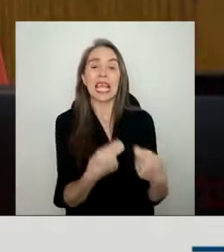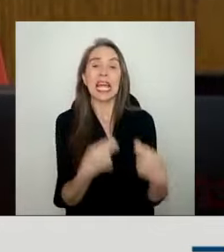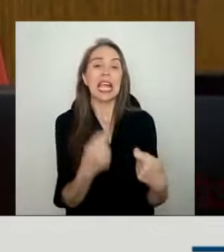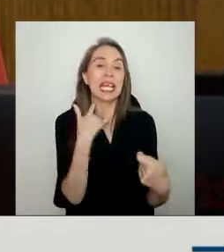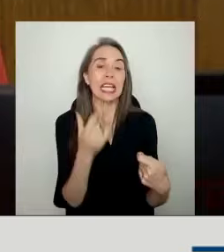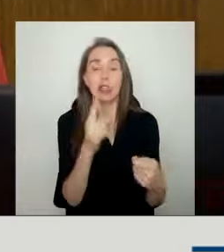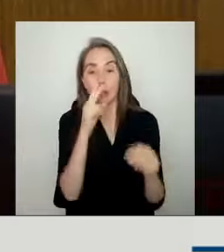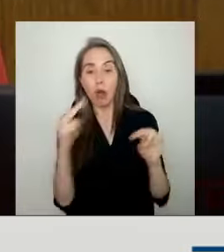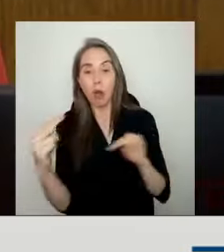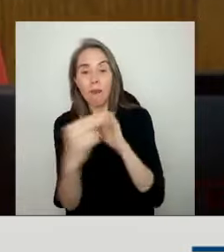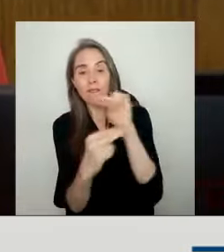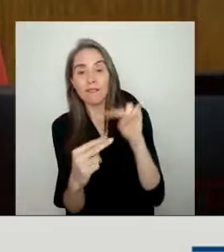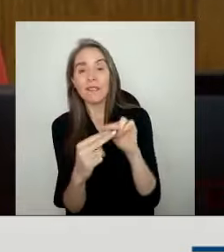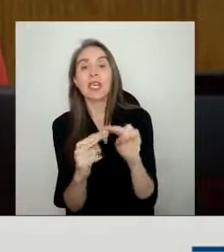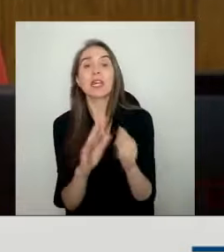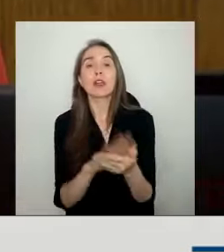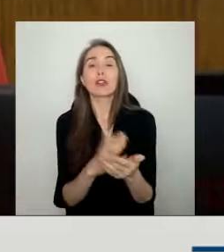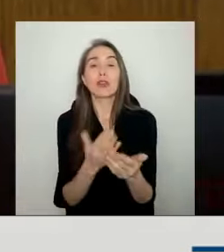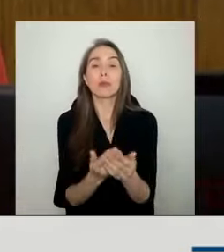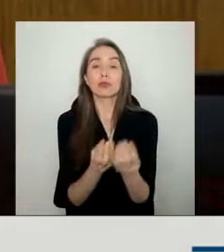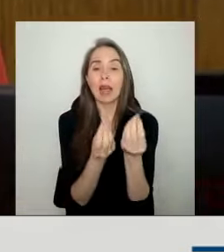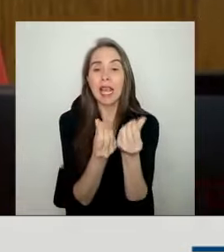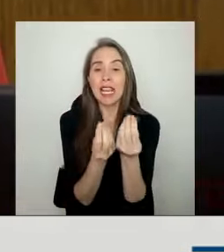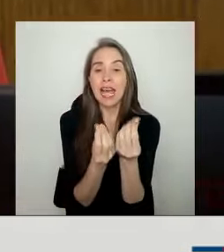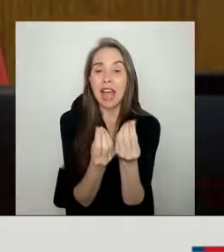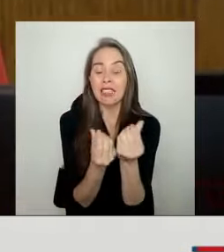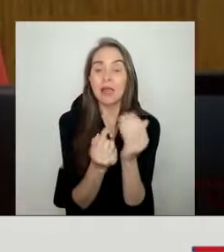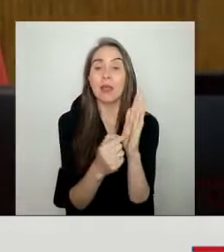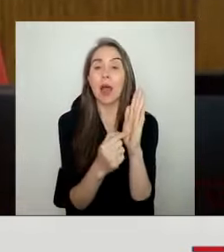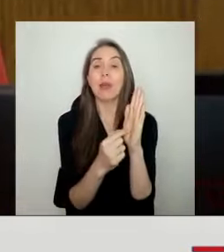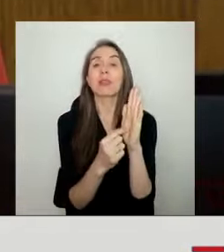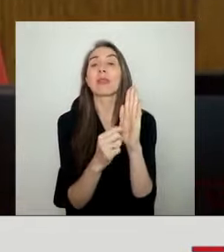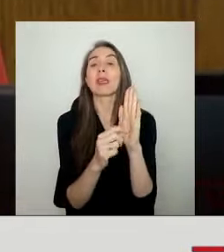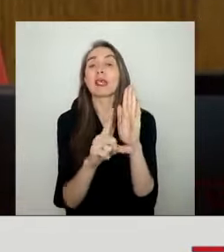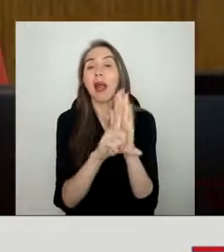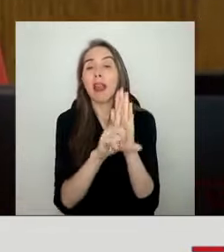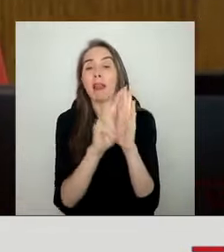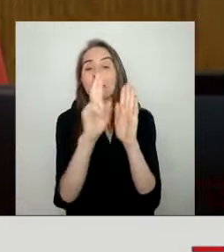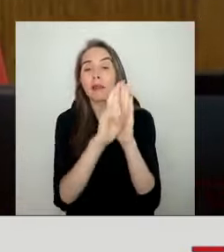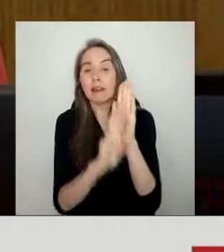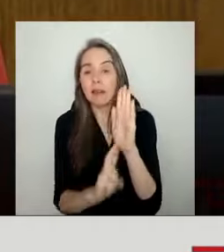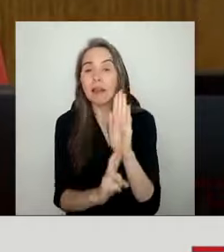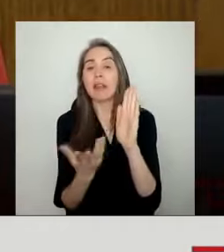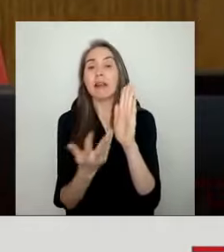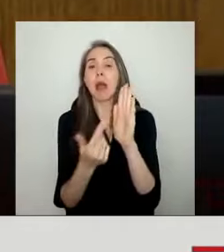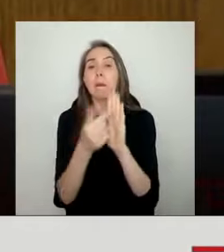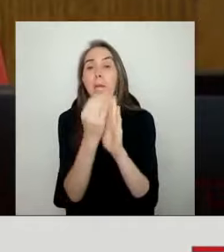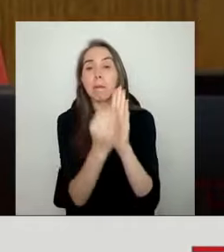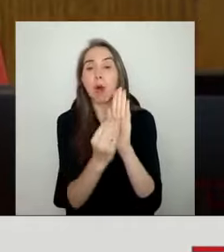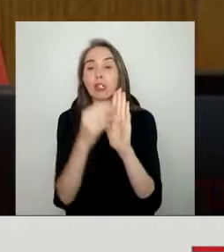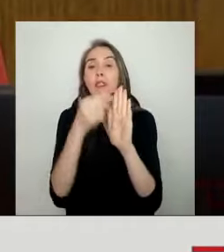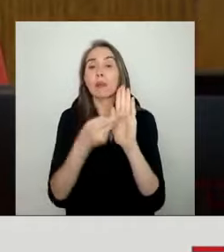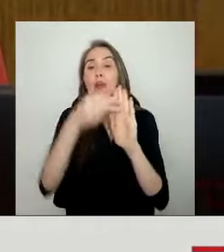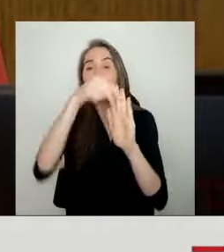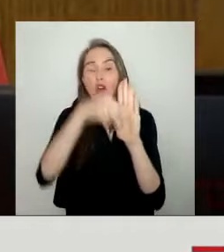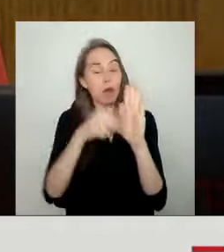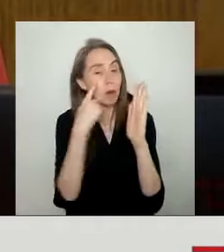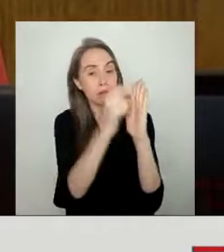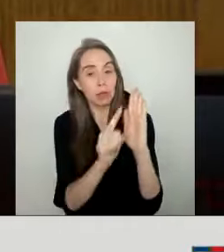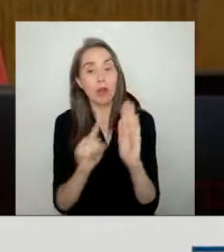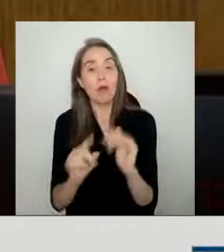de pronto más cualitativo eh de determinadas regulaciones o políticas públicas entonces creo que eh esta agencia eh va a permitir que el